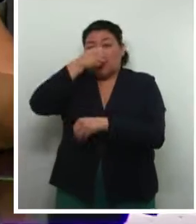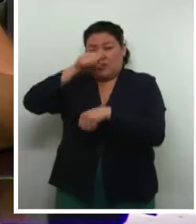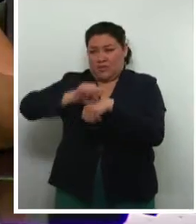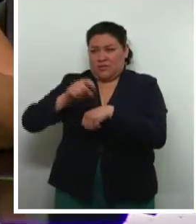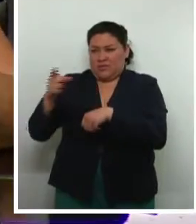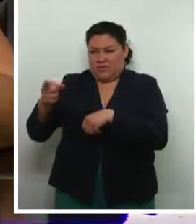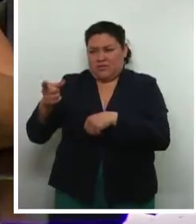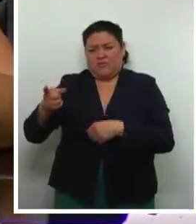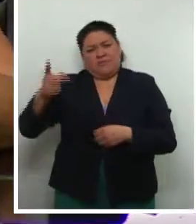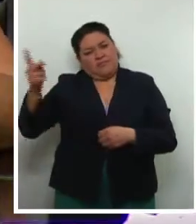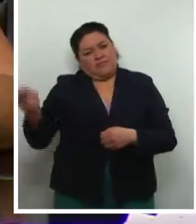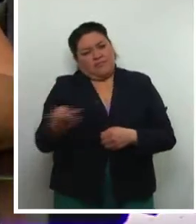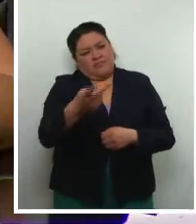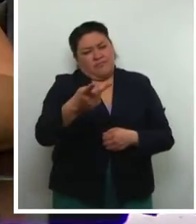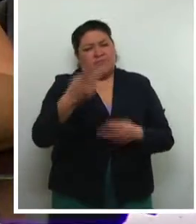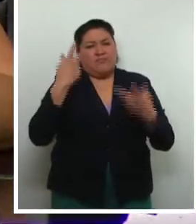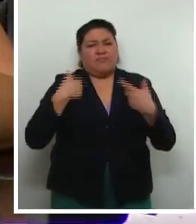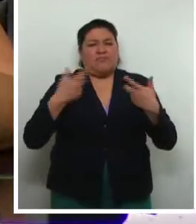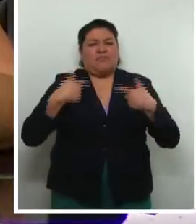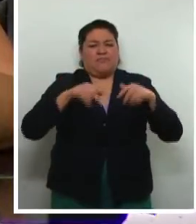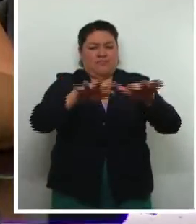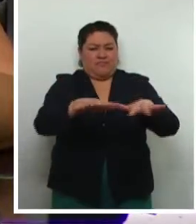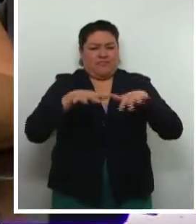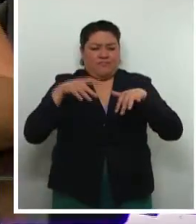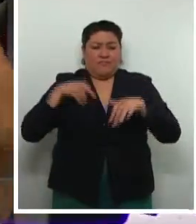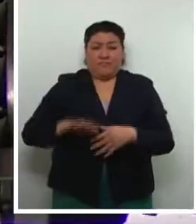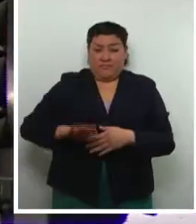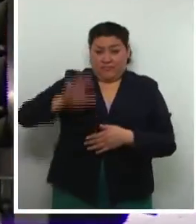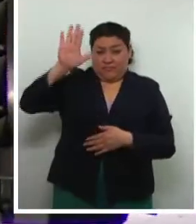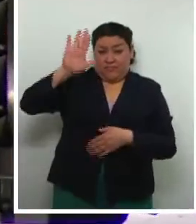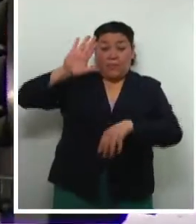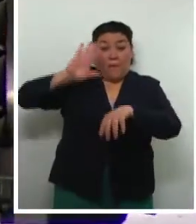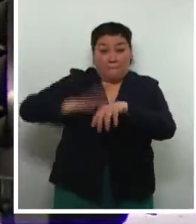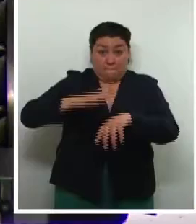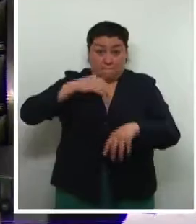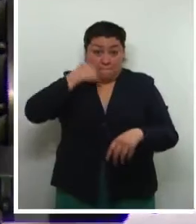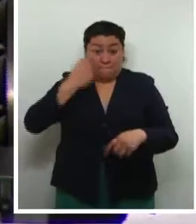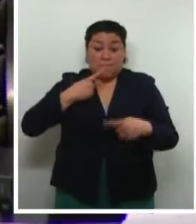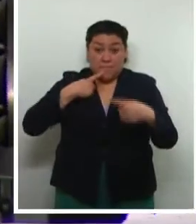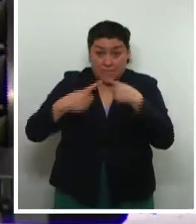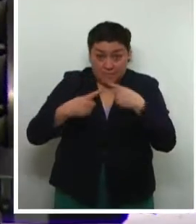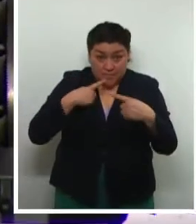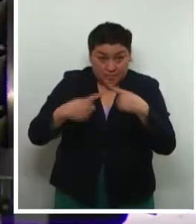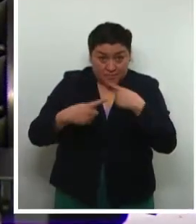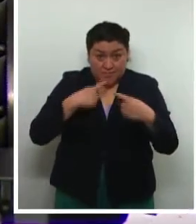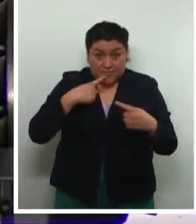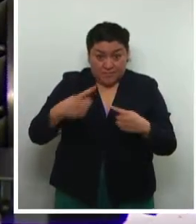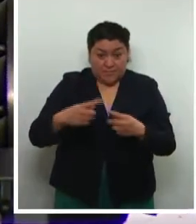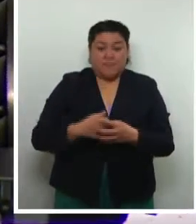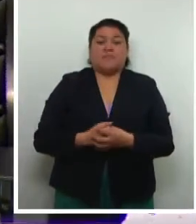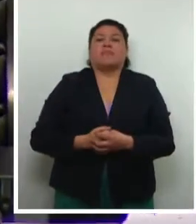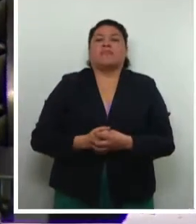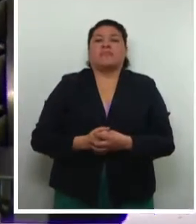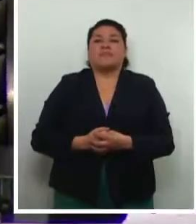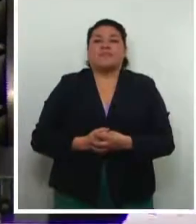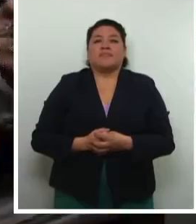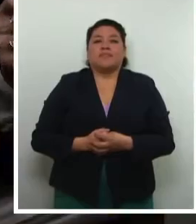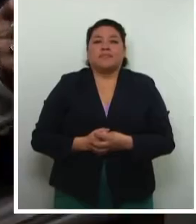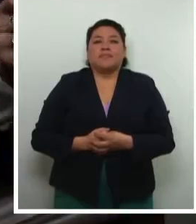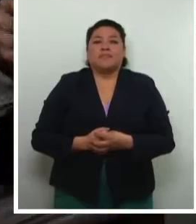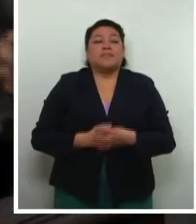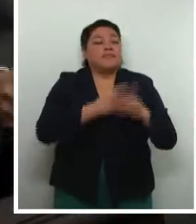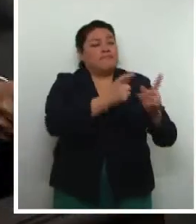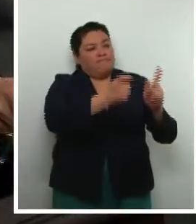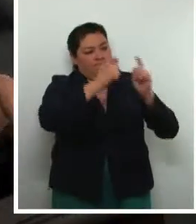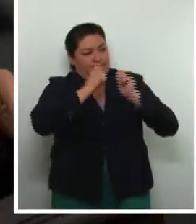Secretaría que consulte en votación económica si se admite a discusión esta reserva. Por